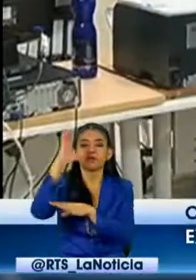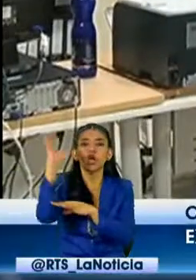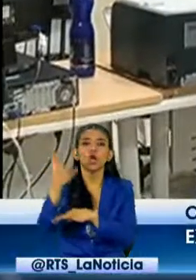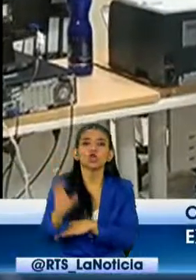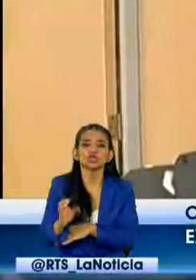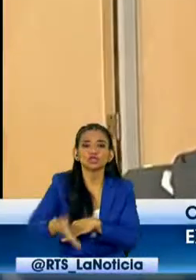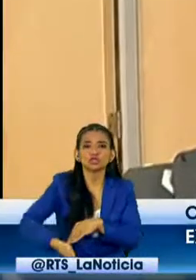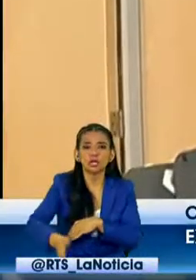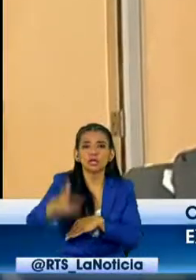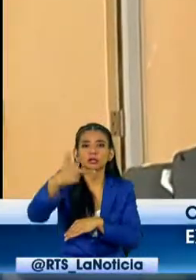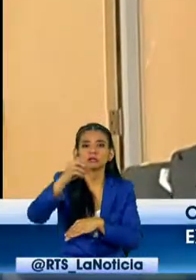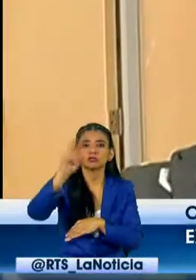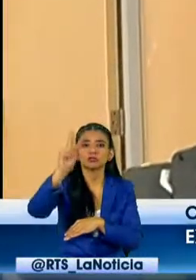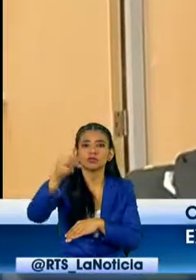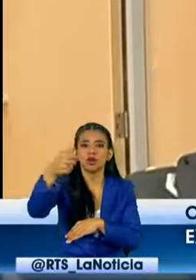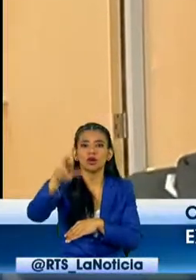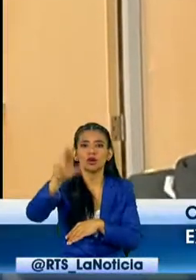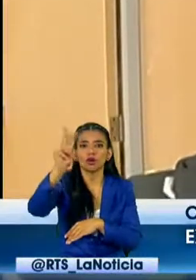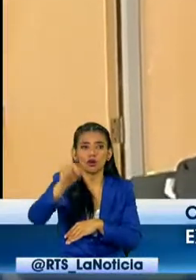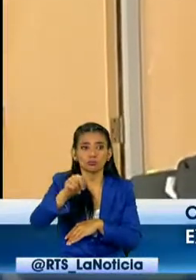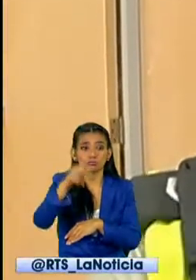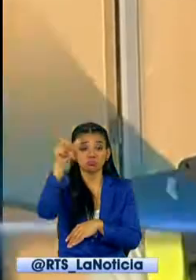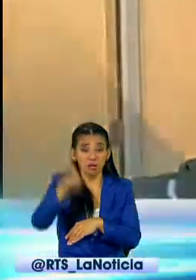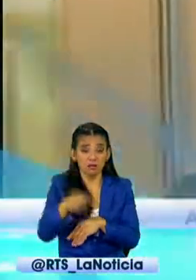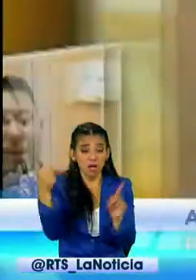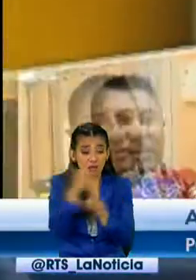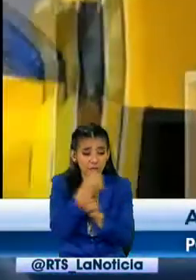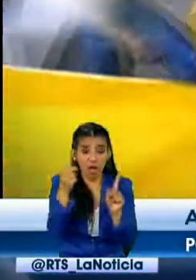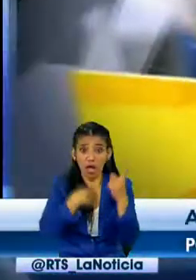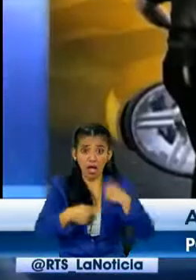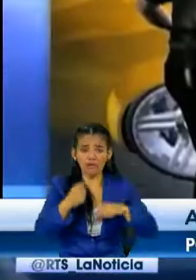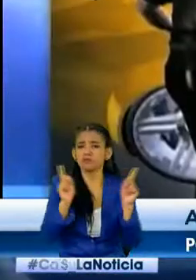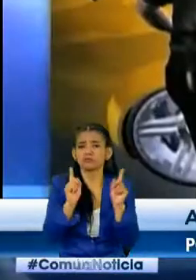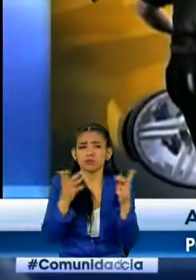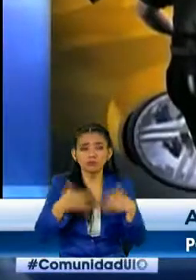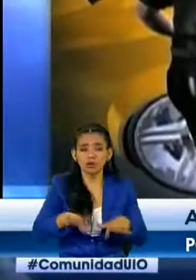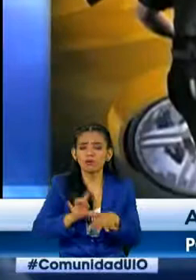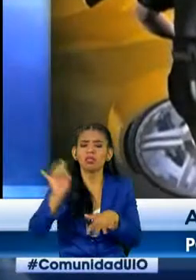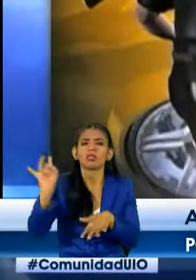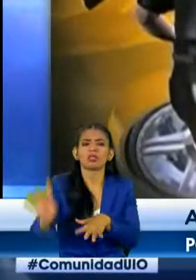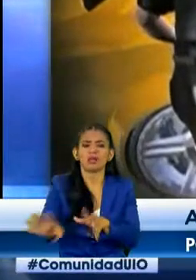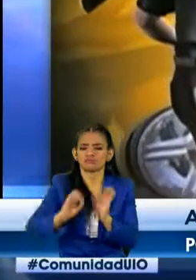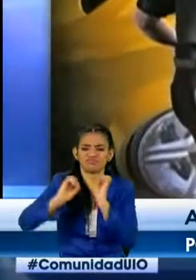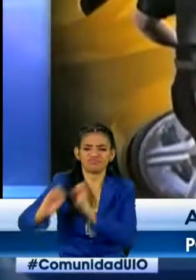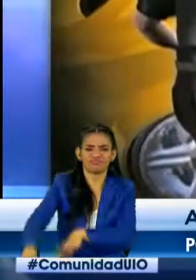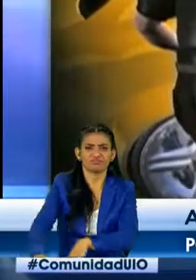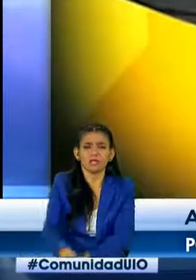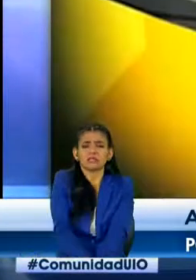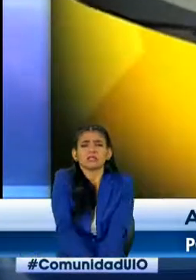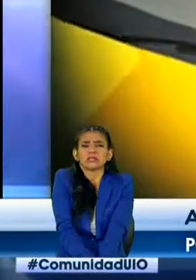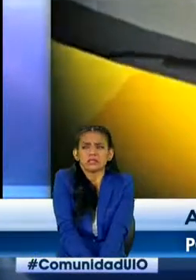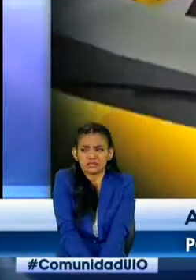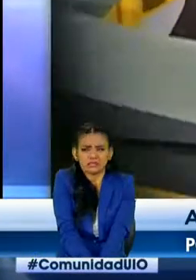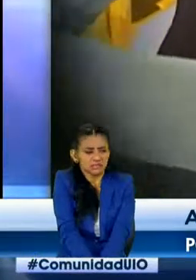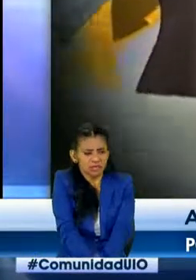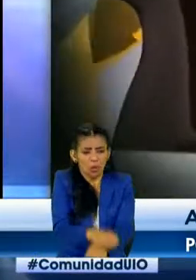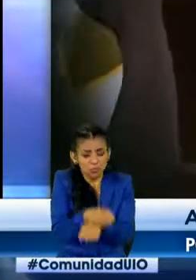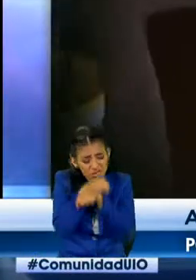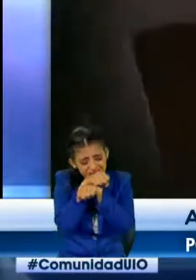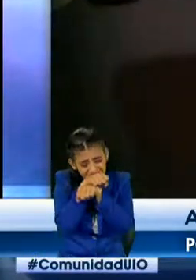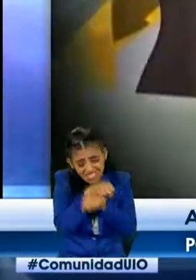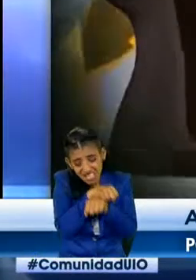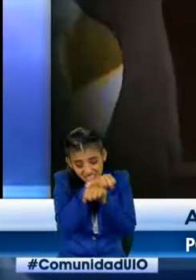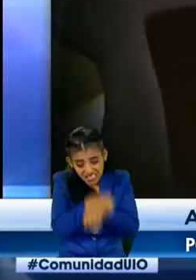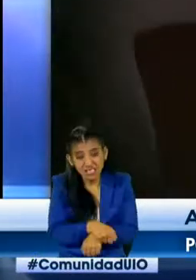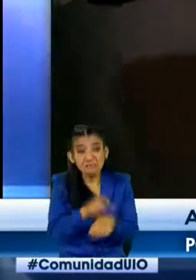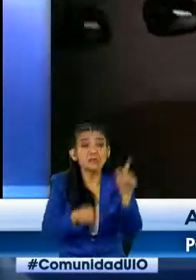de Chongón. No le causan más daños ni heridas al ciudadano, solo dejan abandonado, amamantado, y él avanza a zafarse y pide la